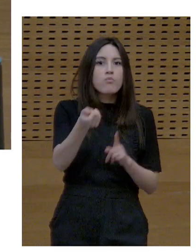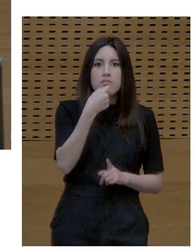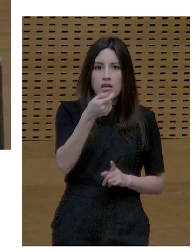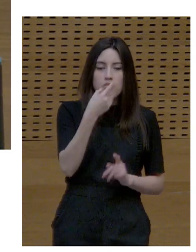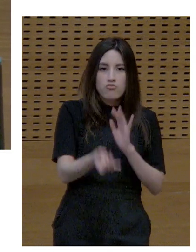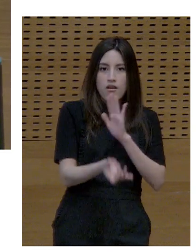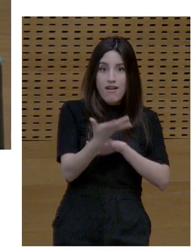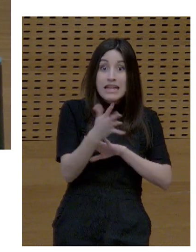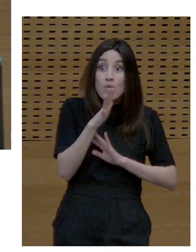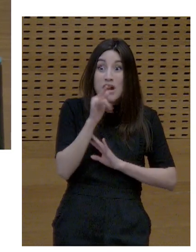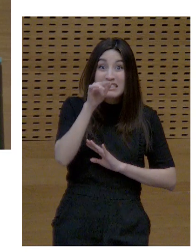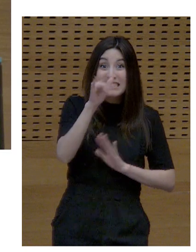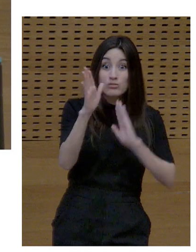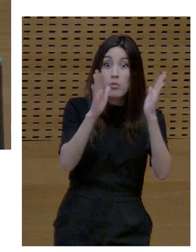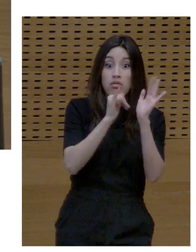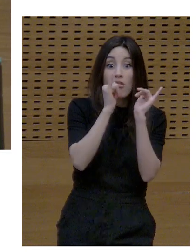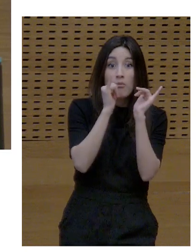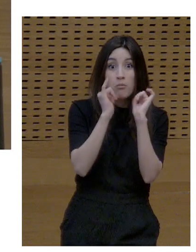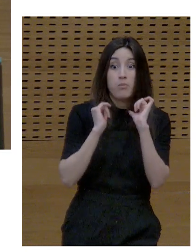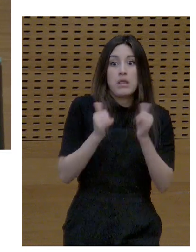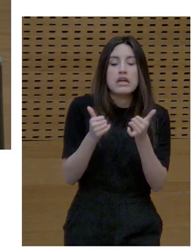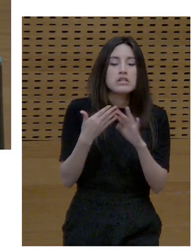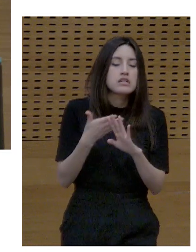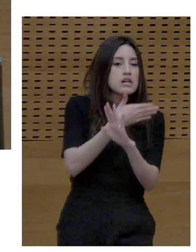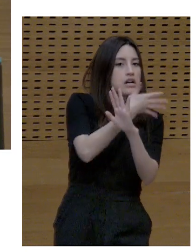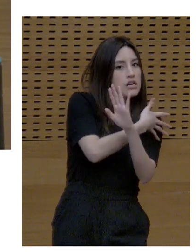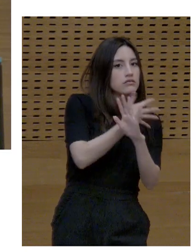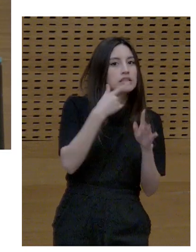para llegar a eso lleva un tiempo. Sí.